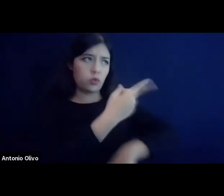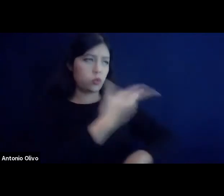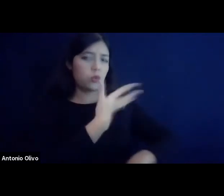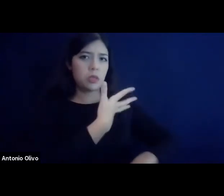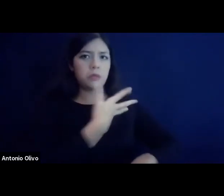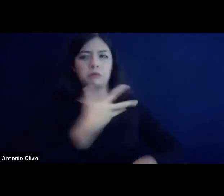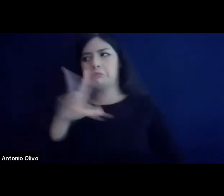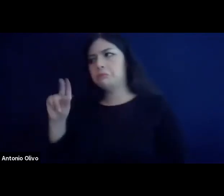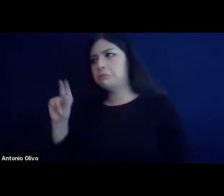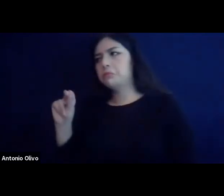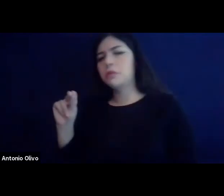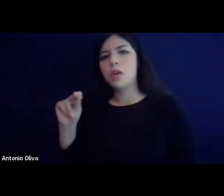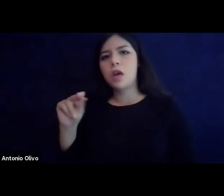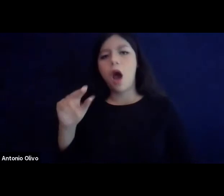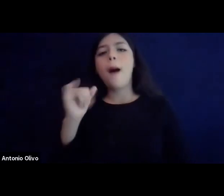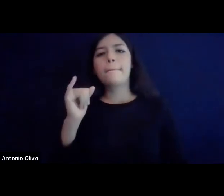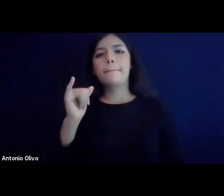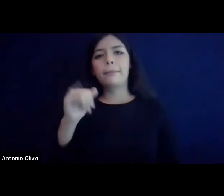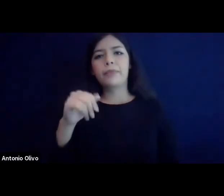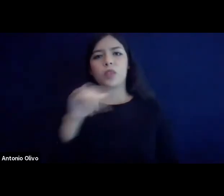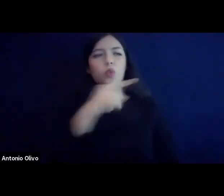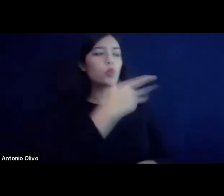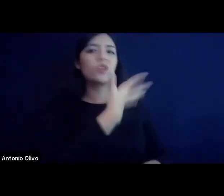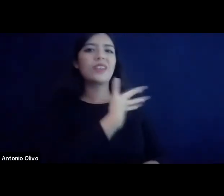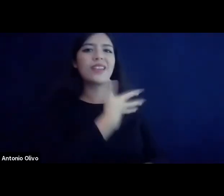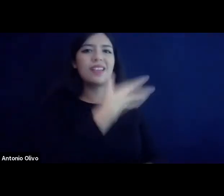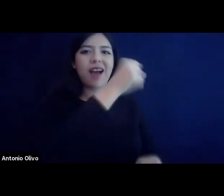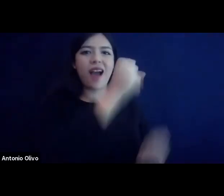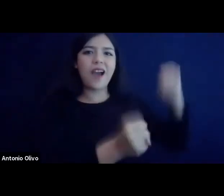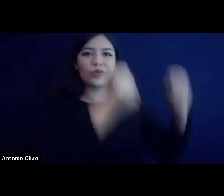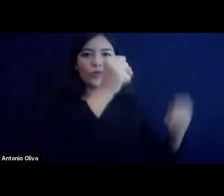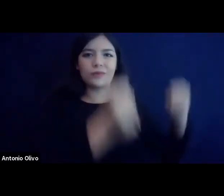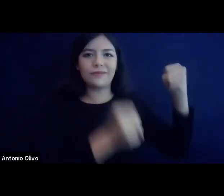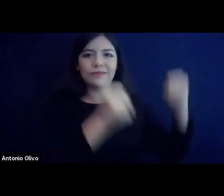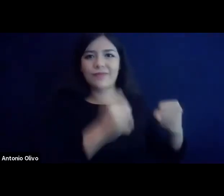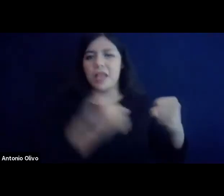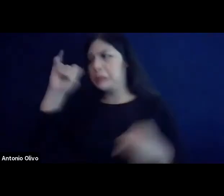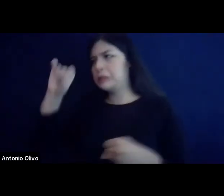algo importante porque sabían que no iba a faltar, ¿no? Que no me iba